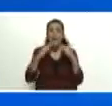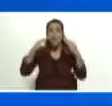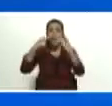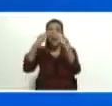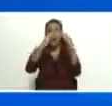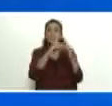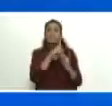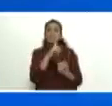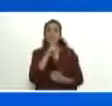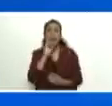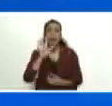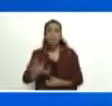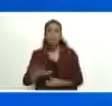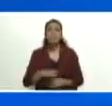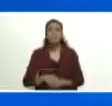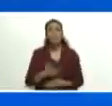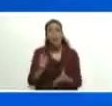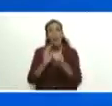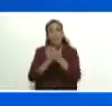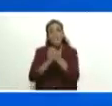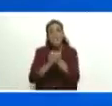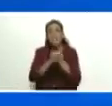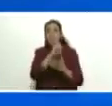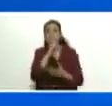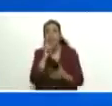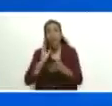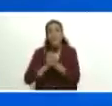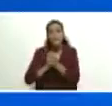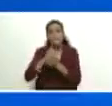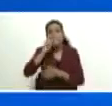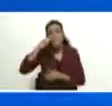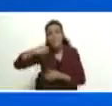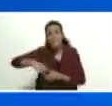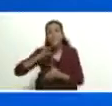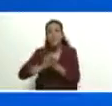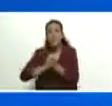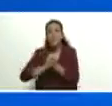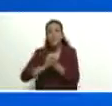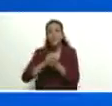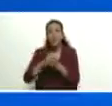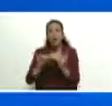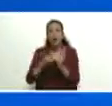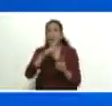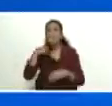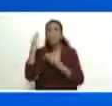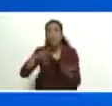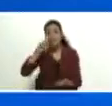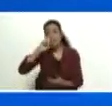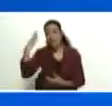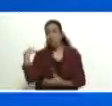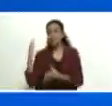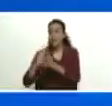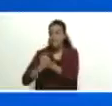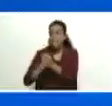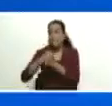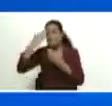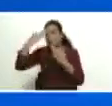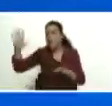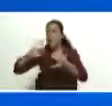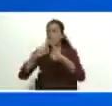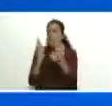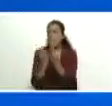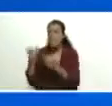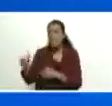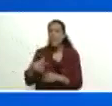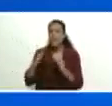Casitas. Ahí yo tenía un gran amigo, a Montilla. Montilla vivía en Las Casitas. Él murió hace unos años. Gran compañero. Mi saludo a la gente de Las